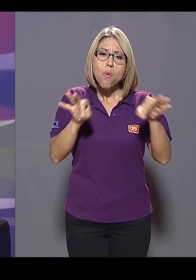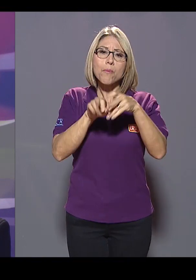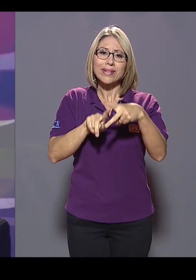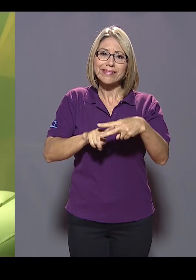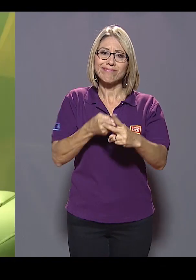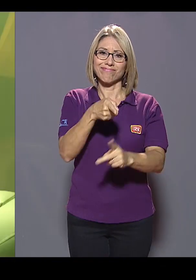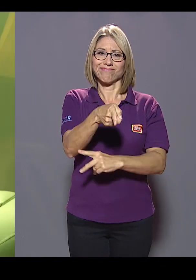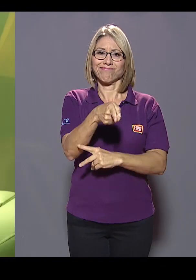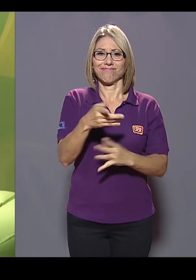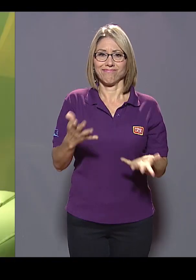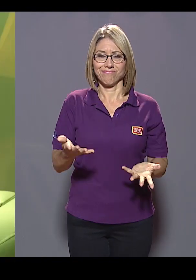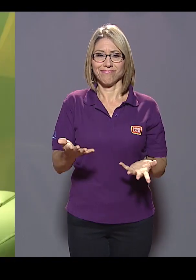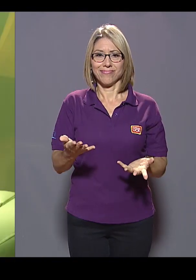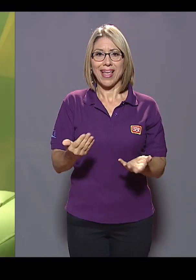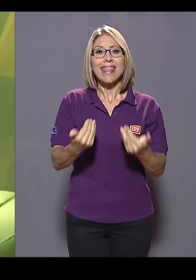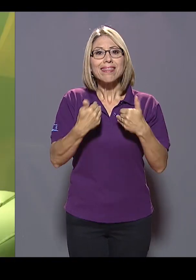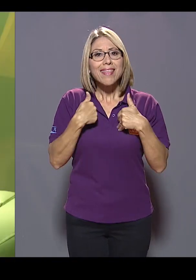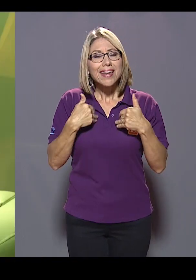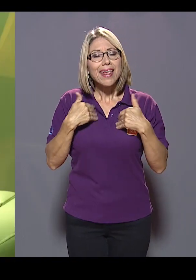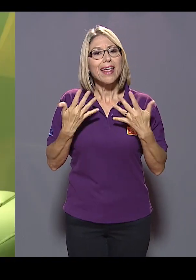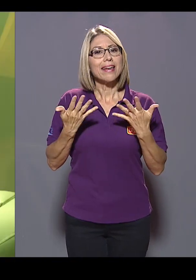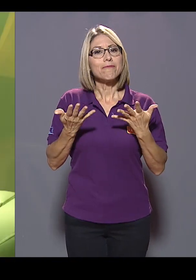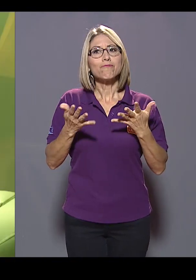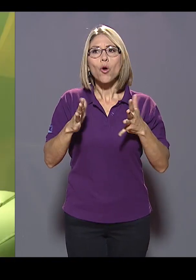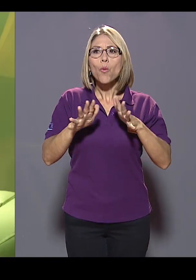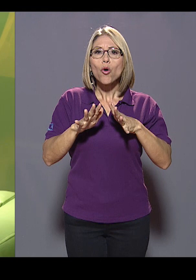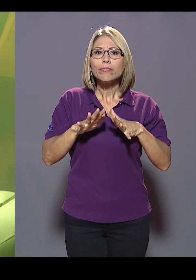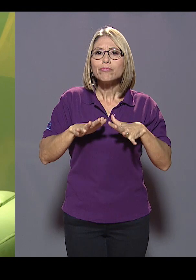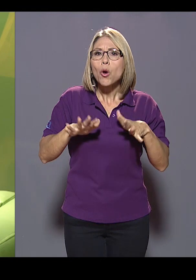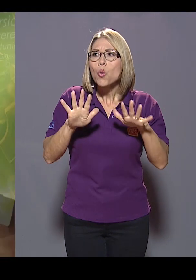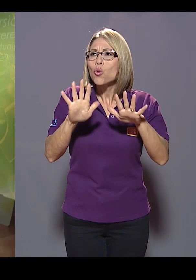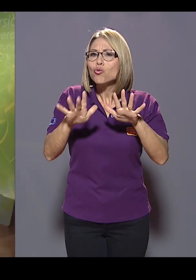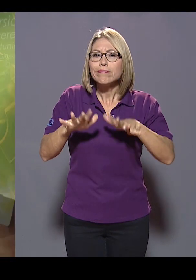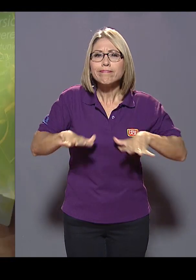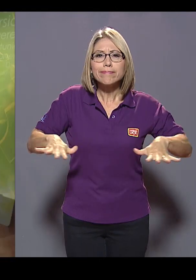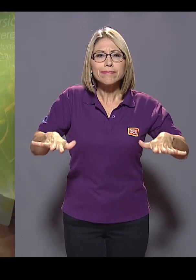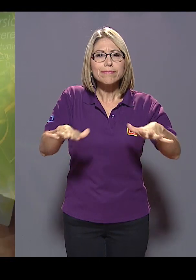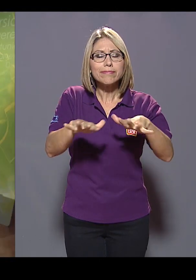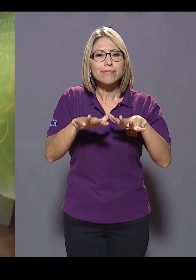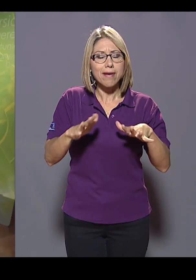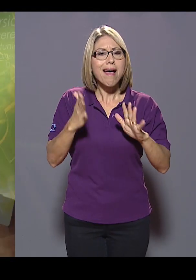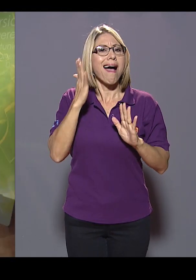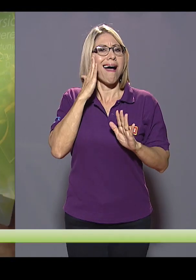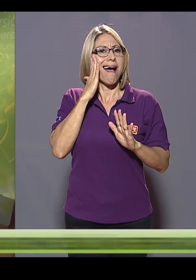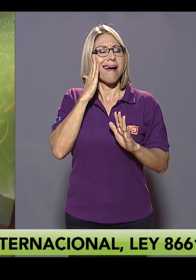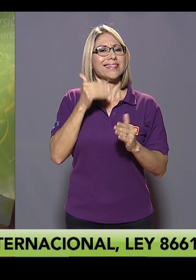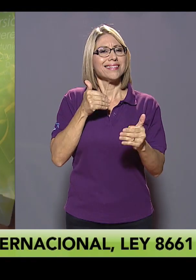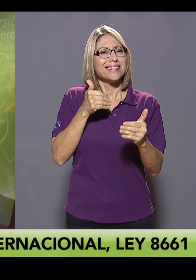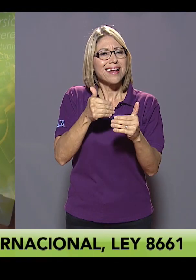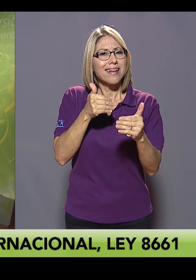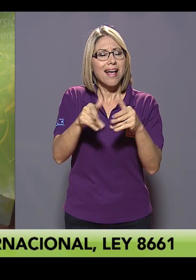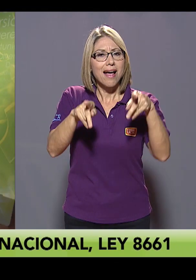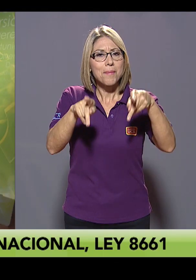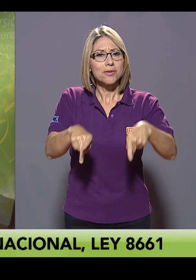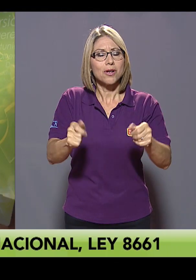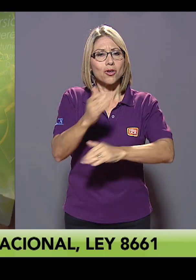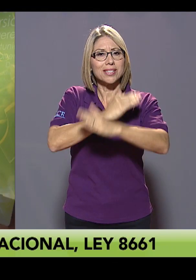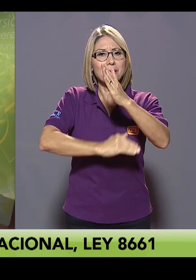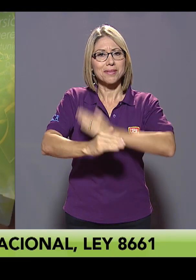ahí, por tener una escena, un escenario que es cercano a la persona con discapacidad y que eso no